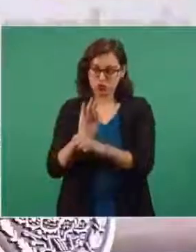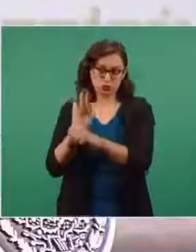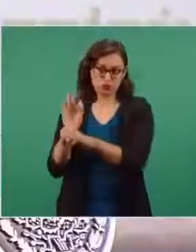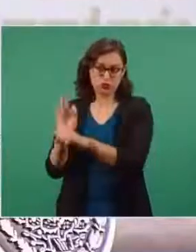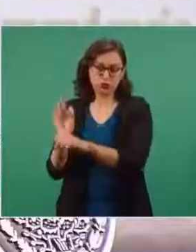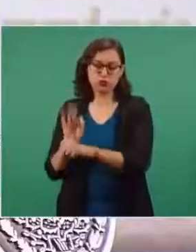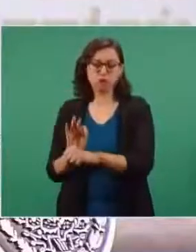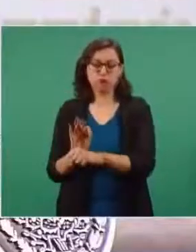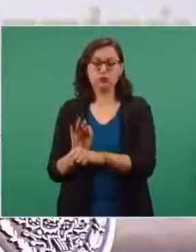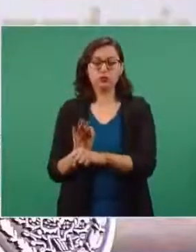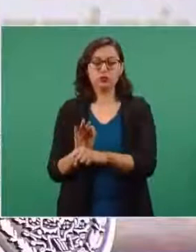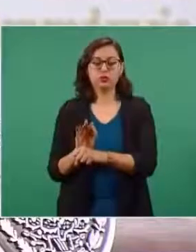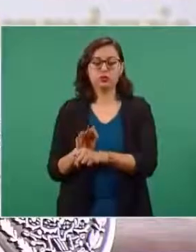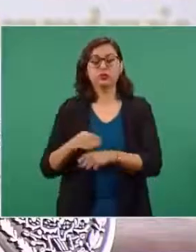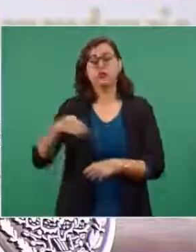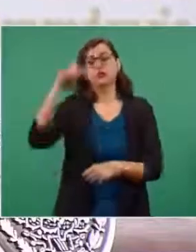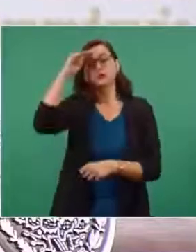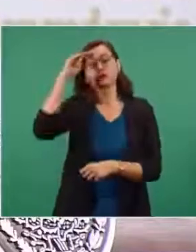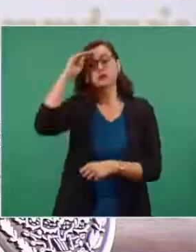Que sean protegidos.